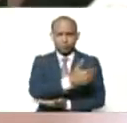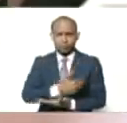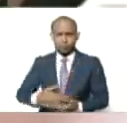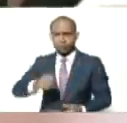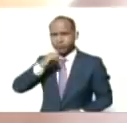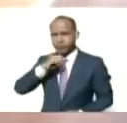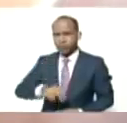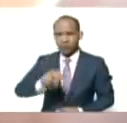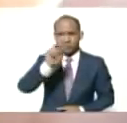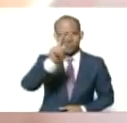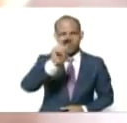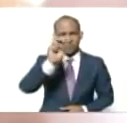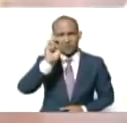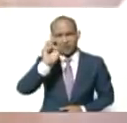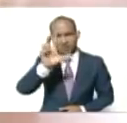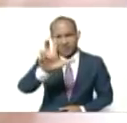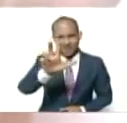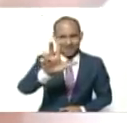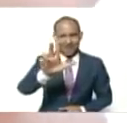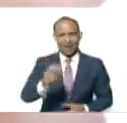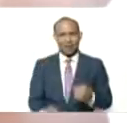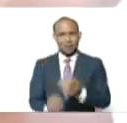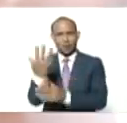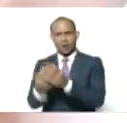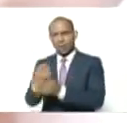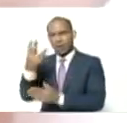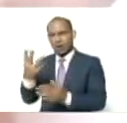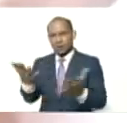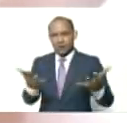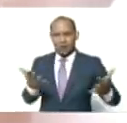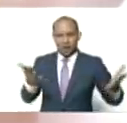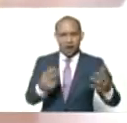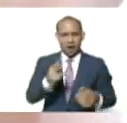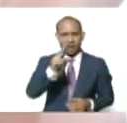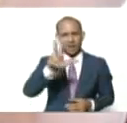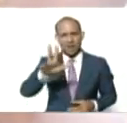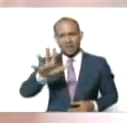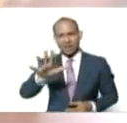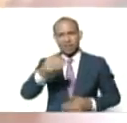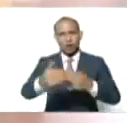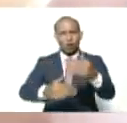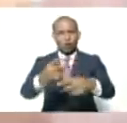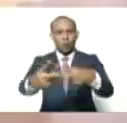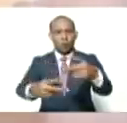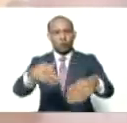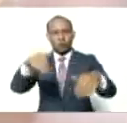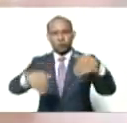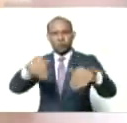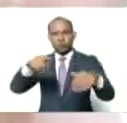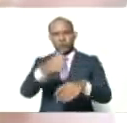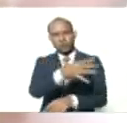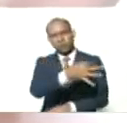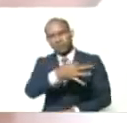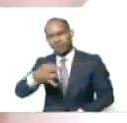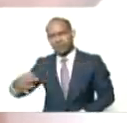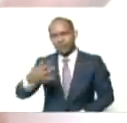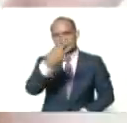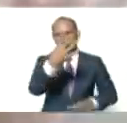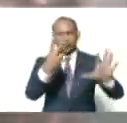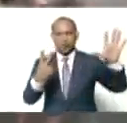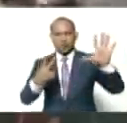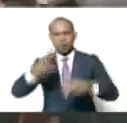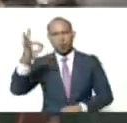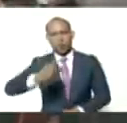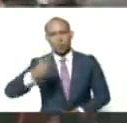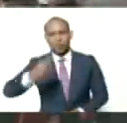de 23 victorias en 25 procesos electorales, con una efectividad del